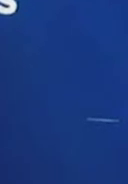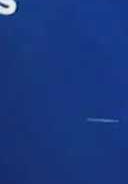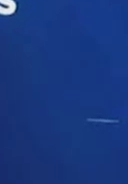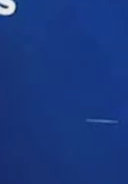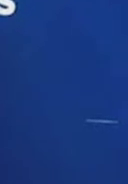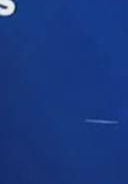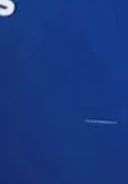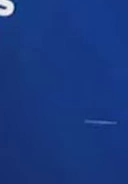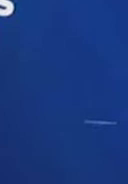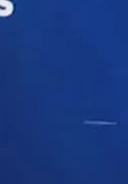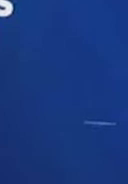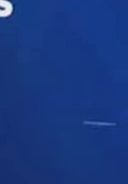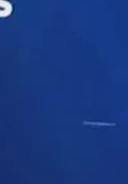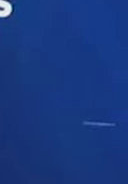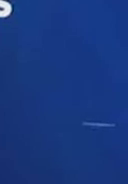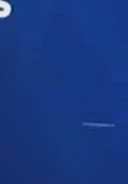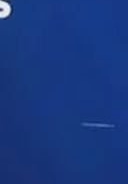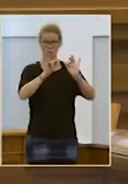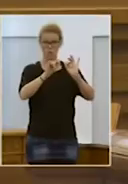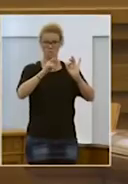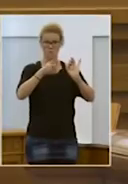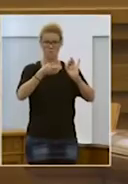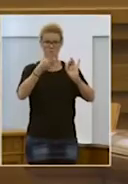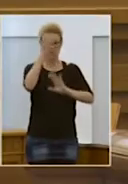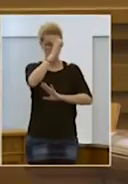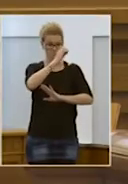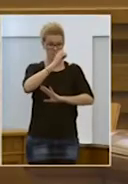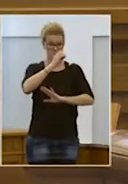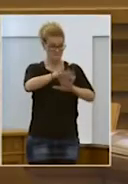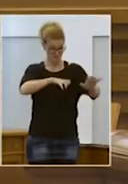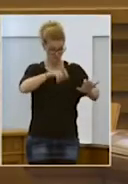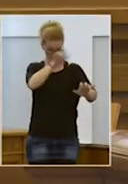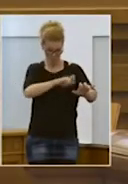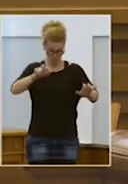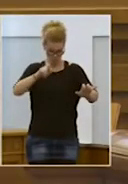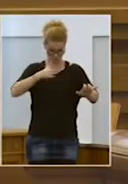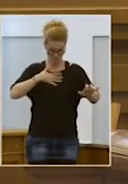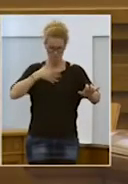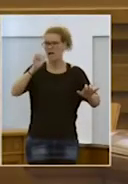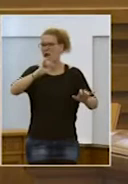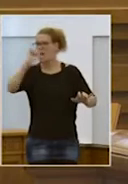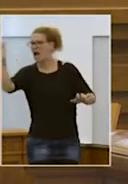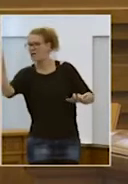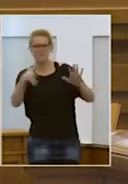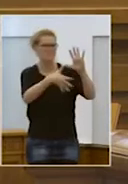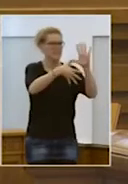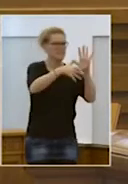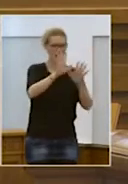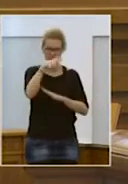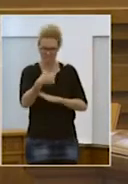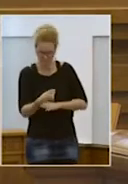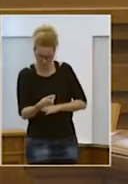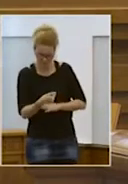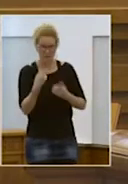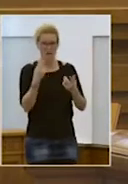cogernos 15 días de vacaciones. Alonso ha lamentado que Paje no haya querido tomar una medida como el cierre de colegios por puro ego,